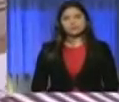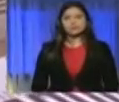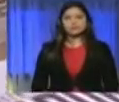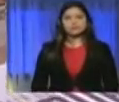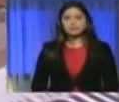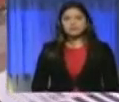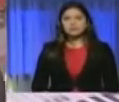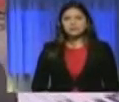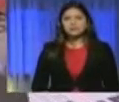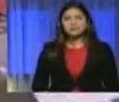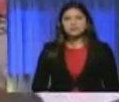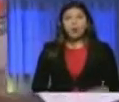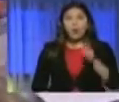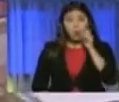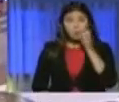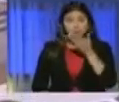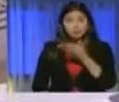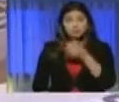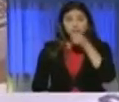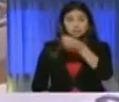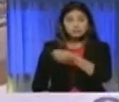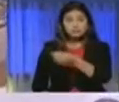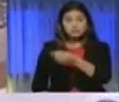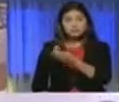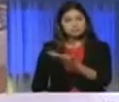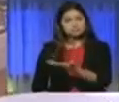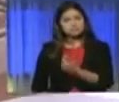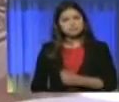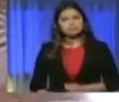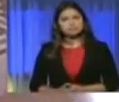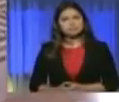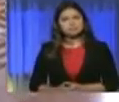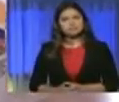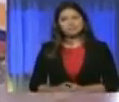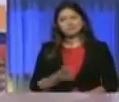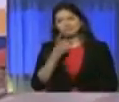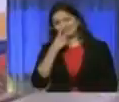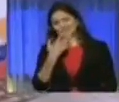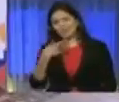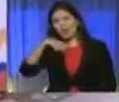Ese compañero no valora el aumento